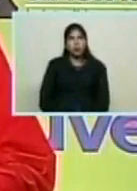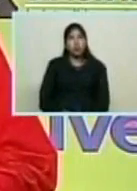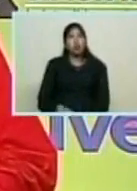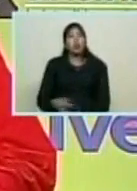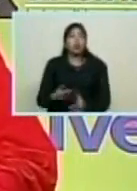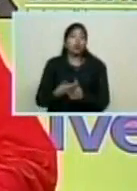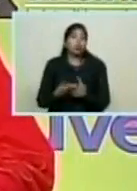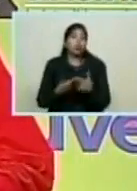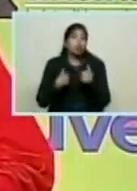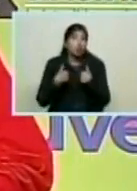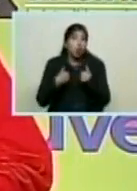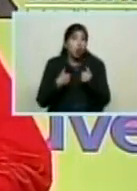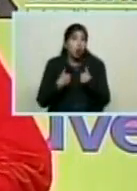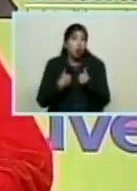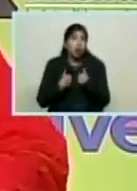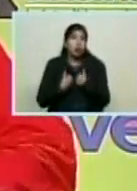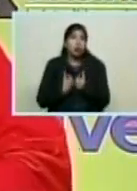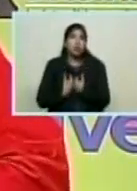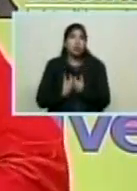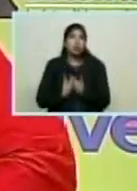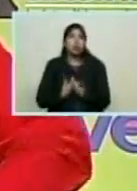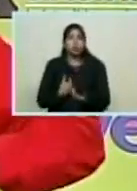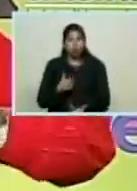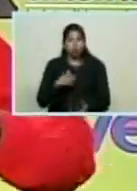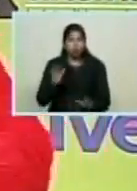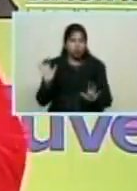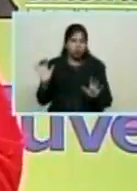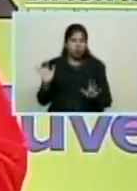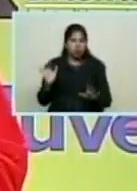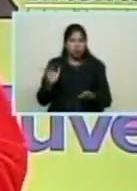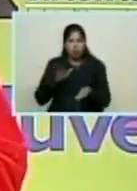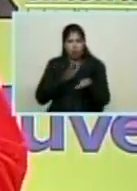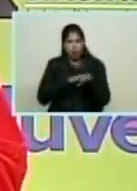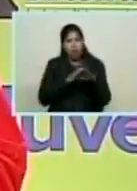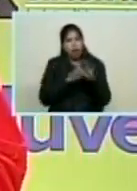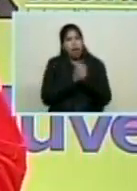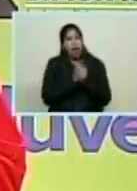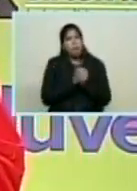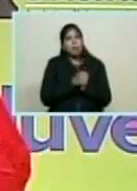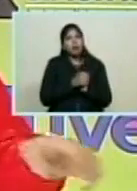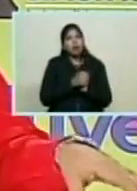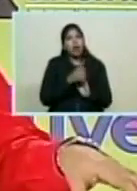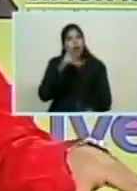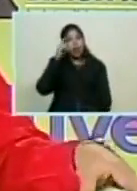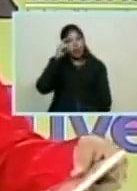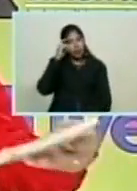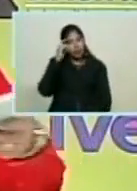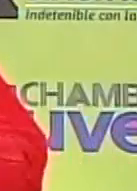yo me atrevo, compañero Elías, a sugerir